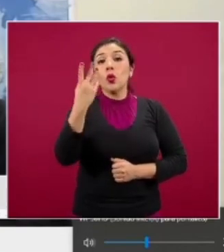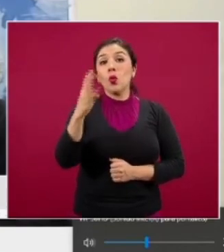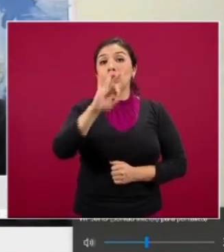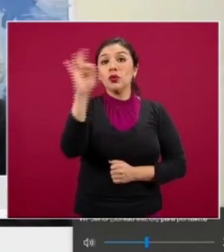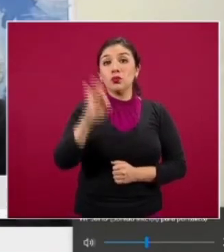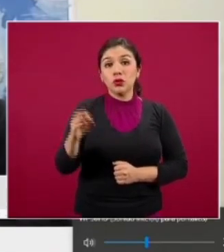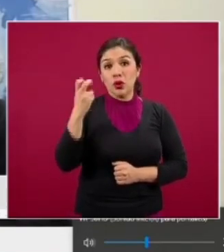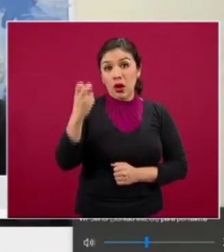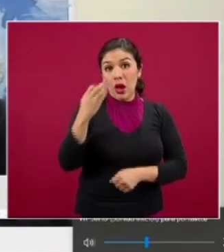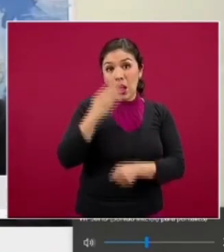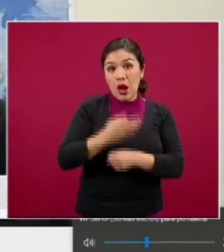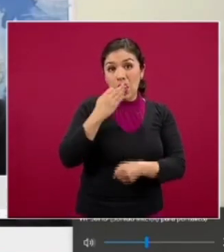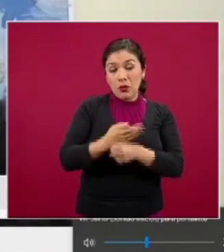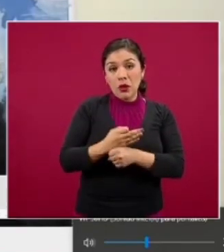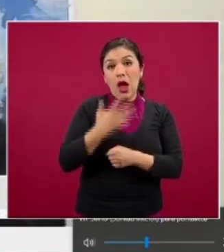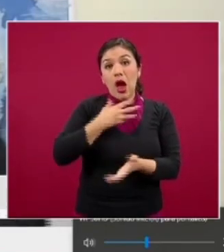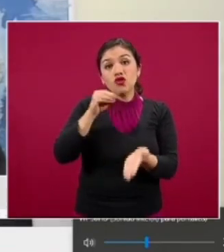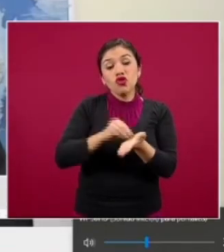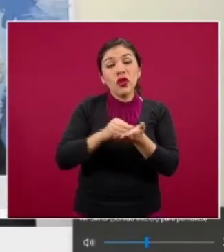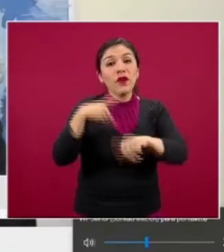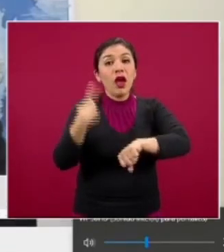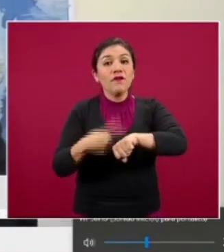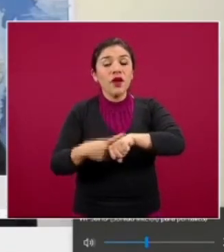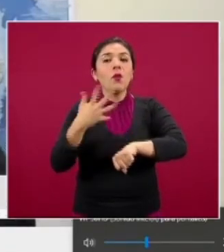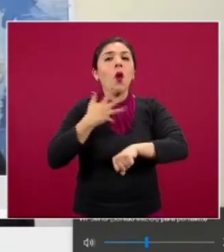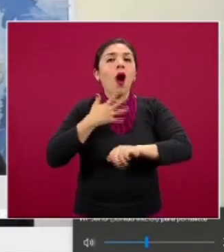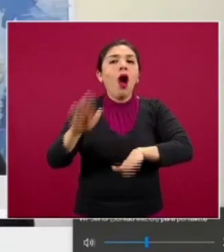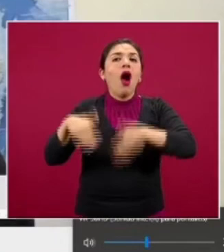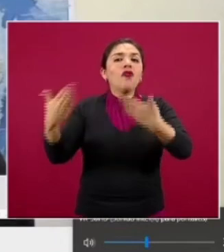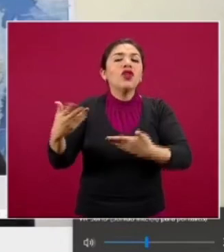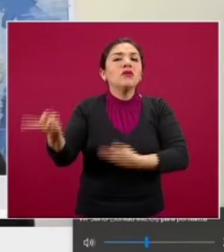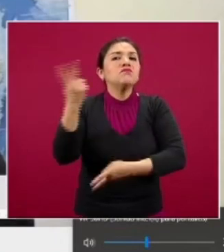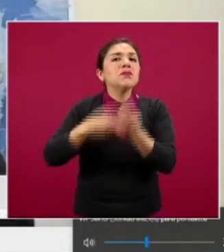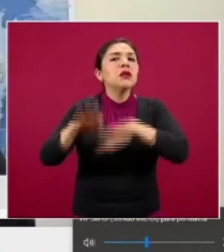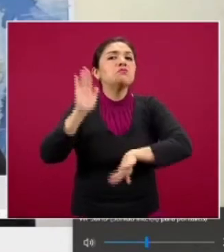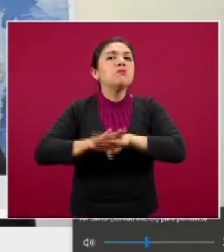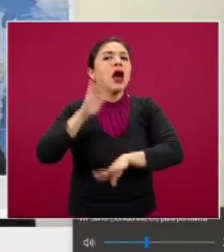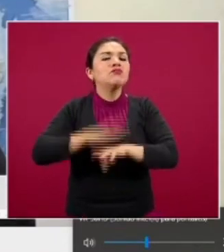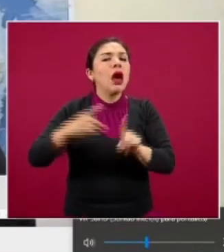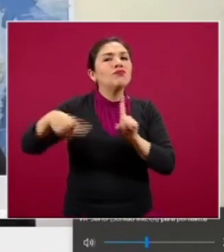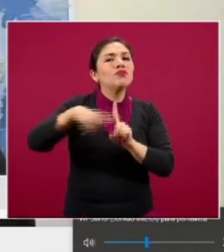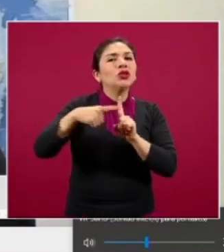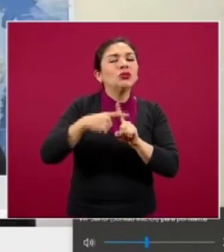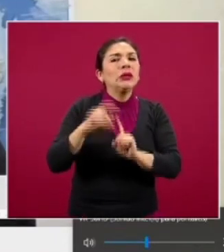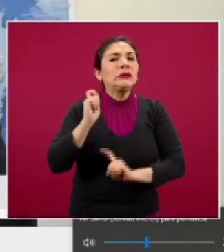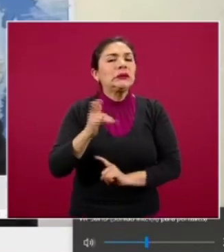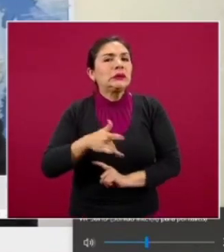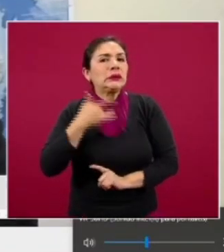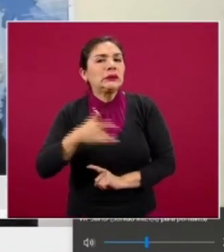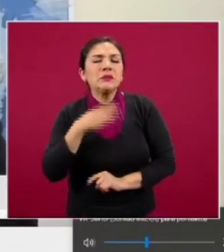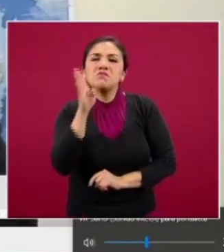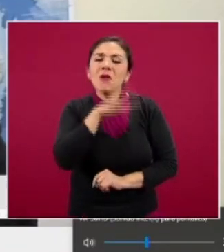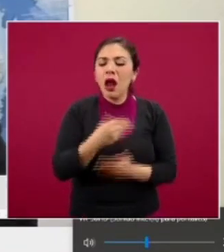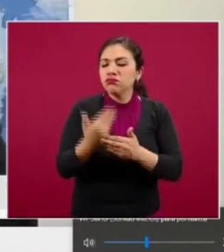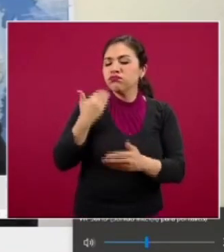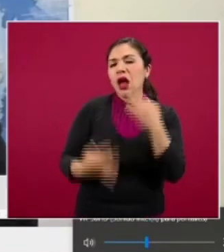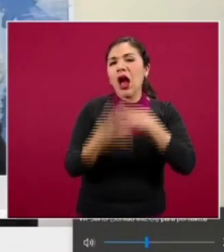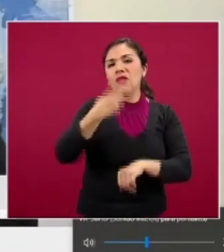los casos es la epidemia activa, son los casos que se han presentado con inicio de síntomas en los últimos 15